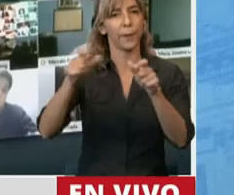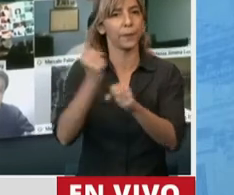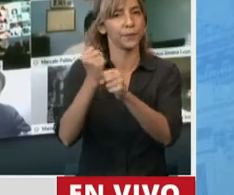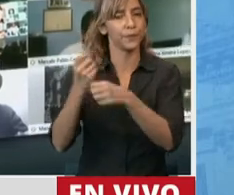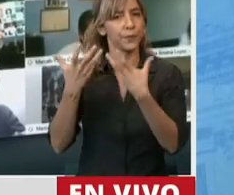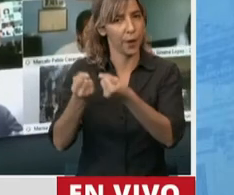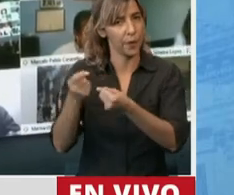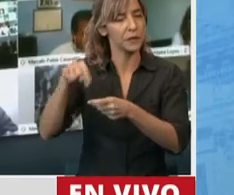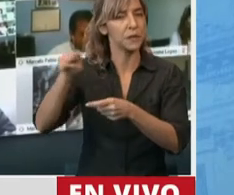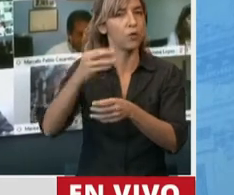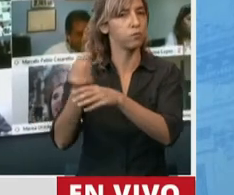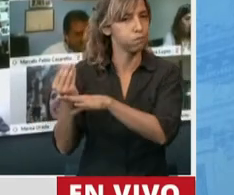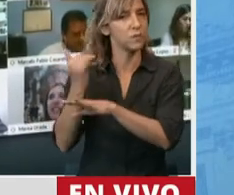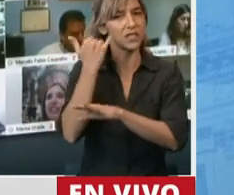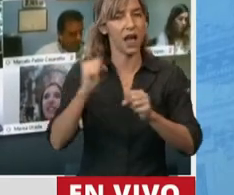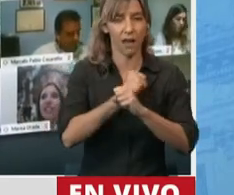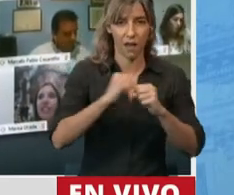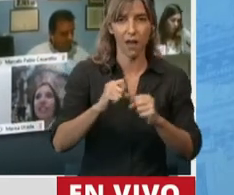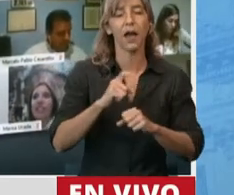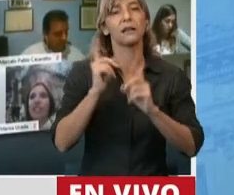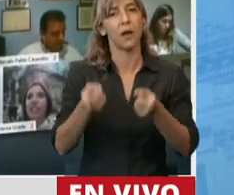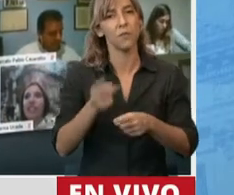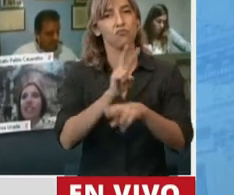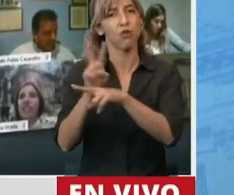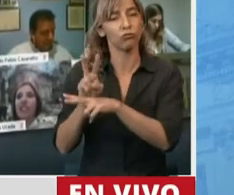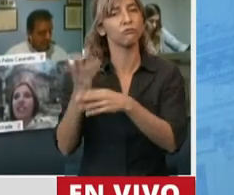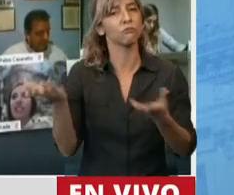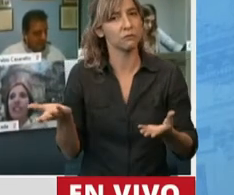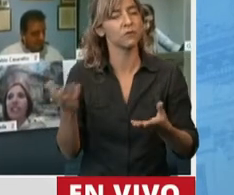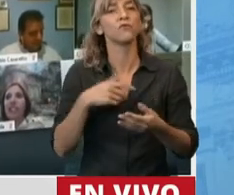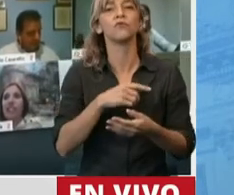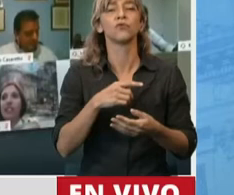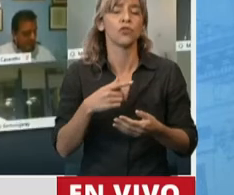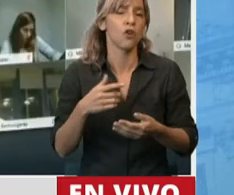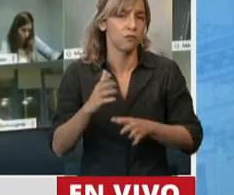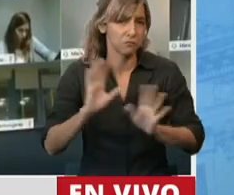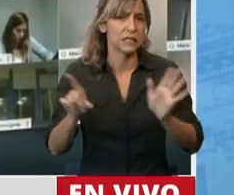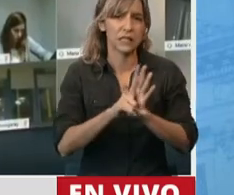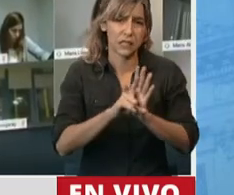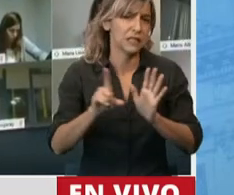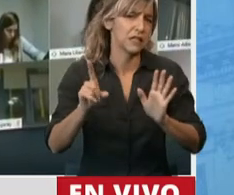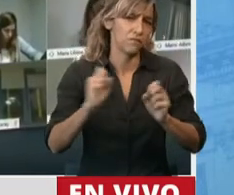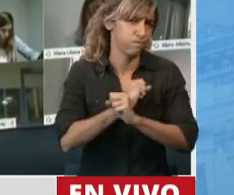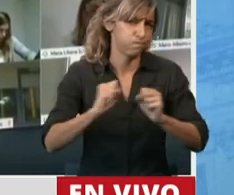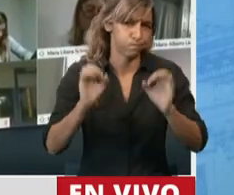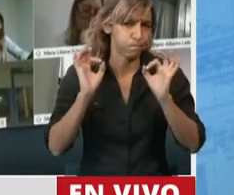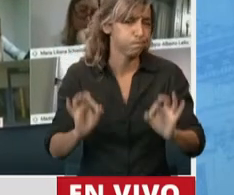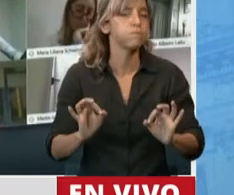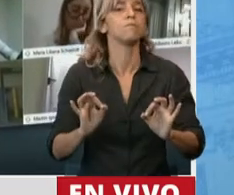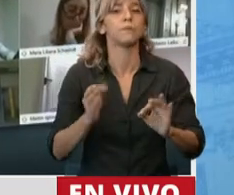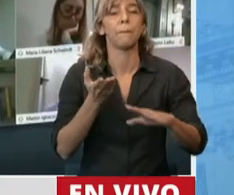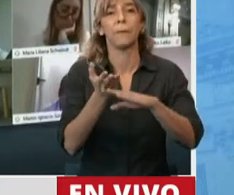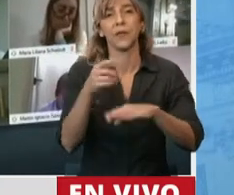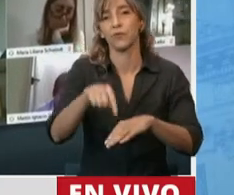de protección para el personal, esa ley que ya tiene sanción definitiva y que pedimos por favor que